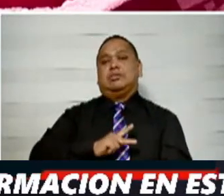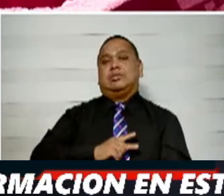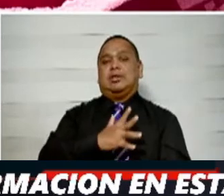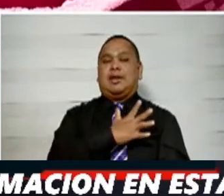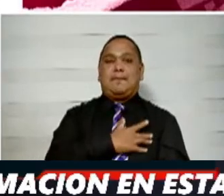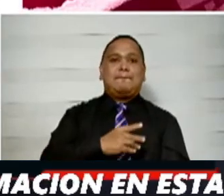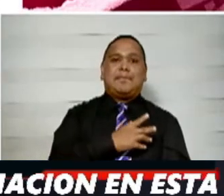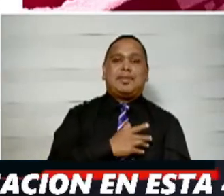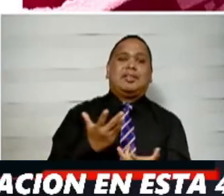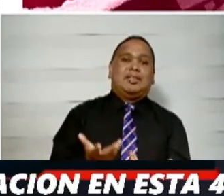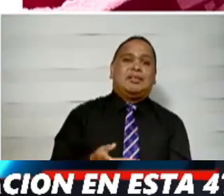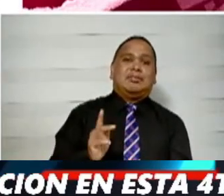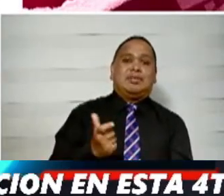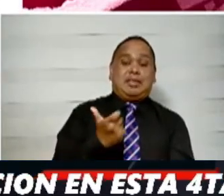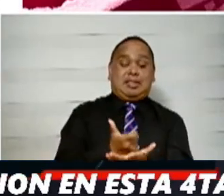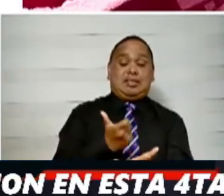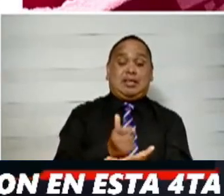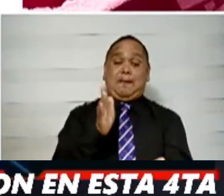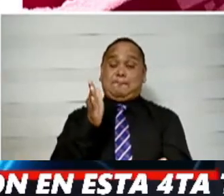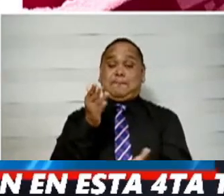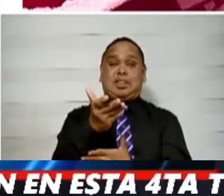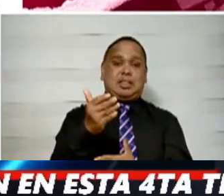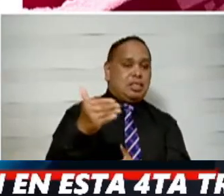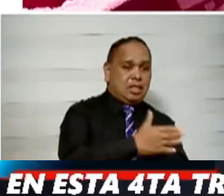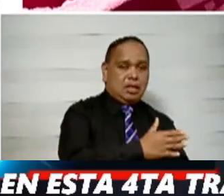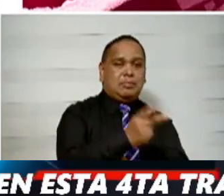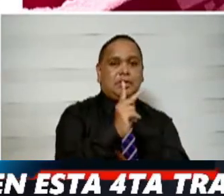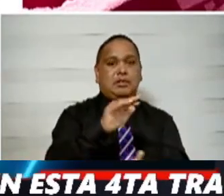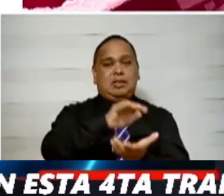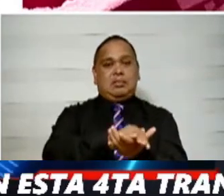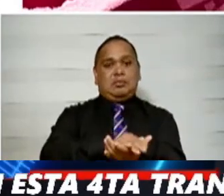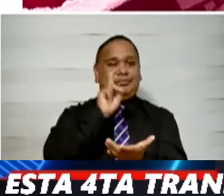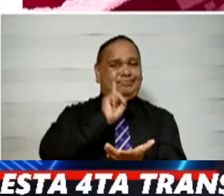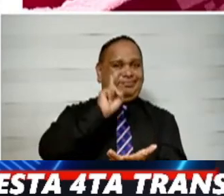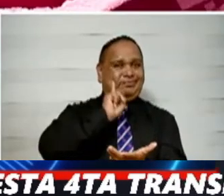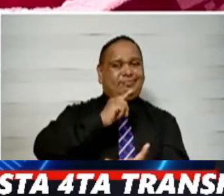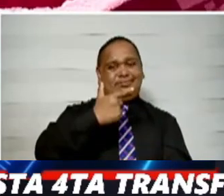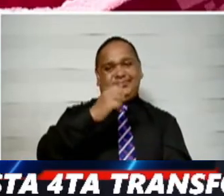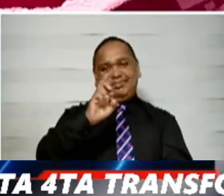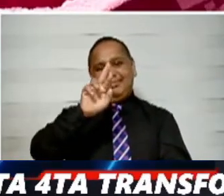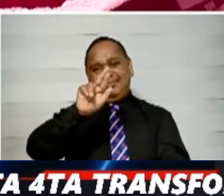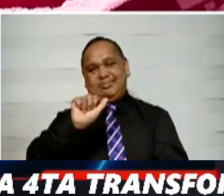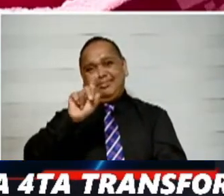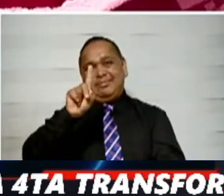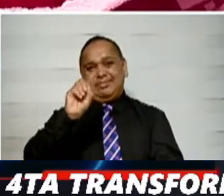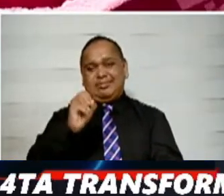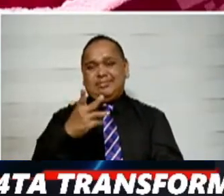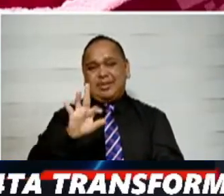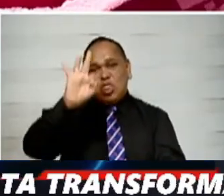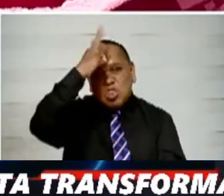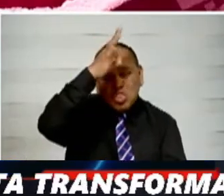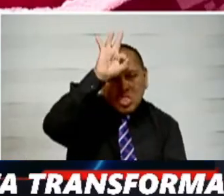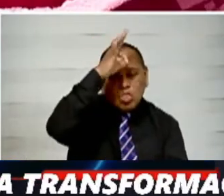entonces desviaron fondos, la esposa de Gerardo desvió fondos para la campaña de Morena. Brutos. Ya no